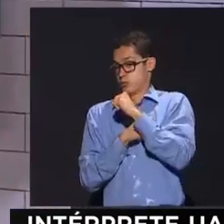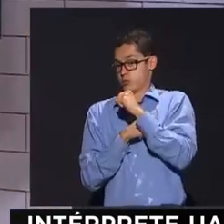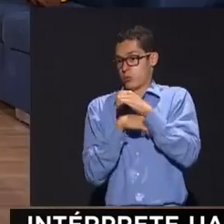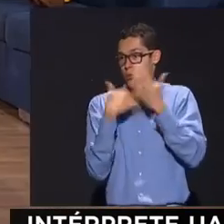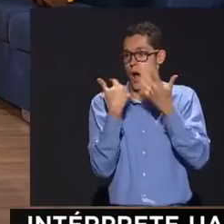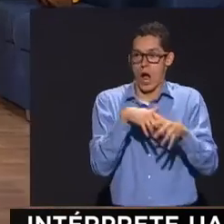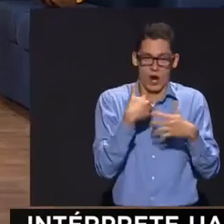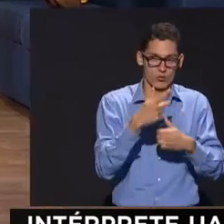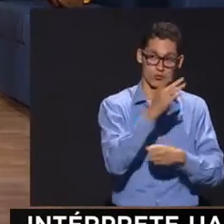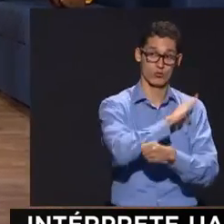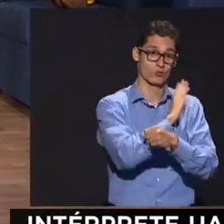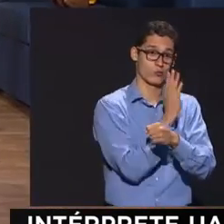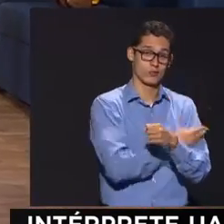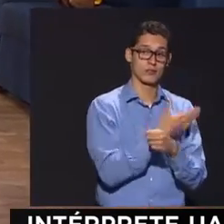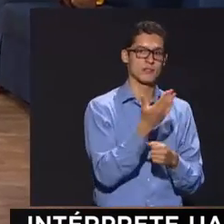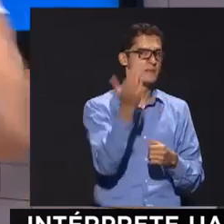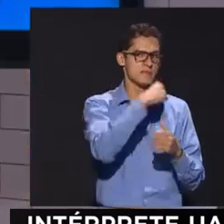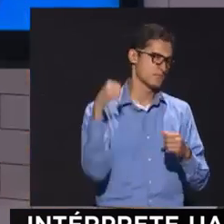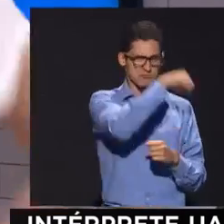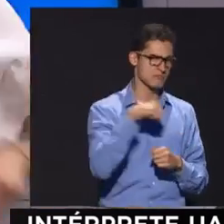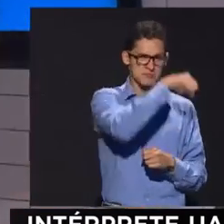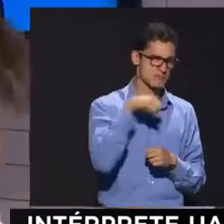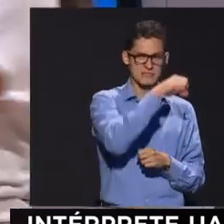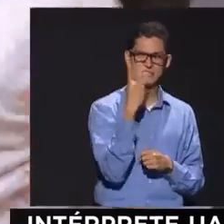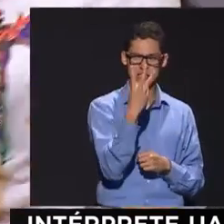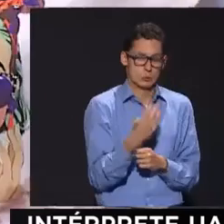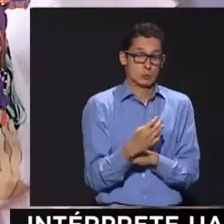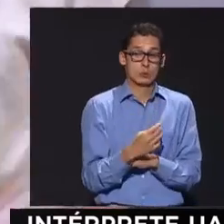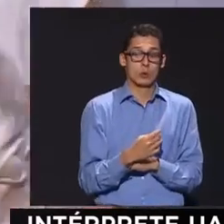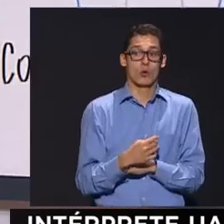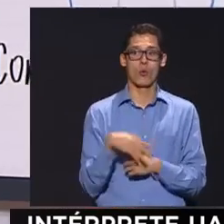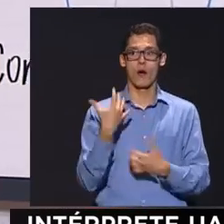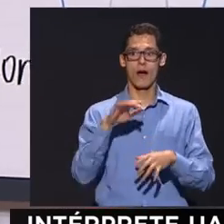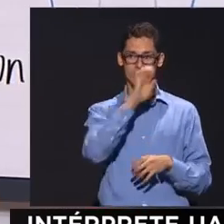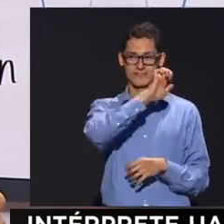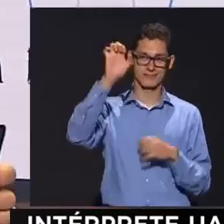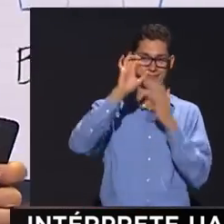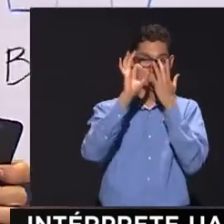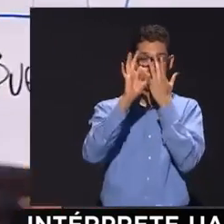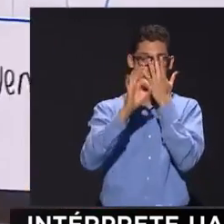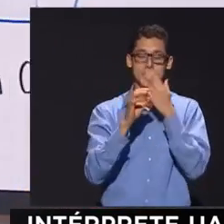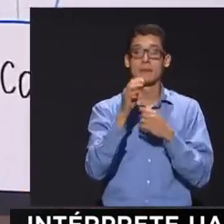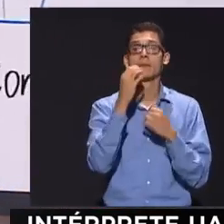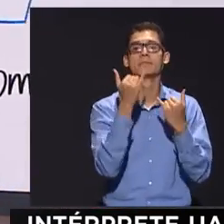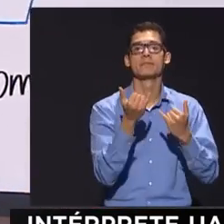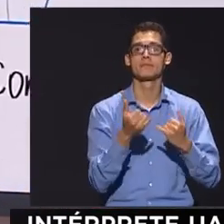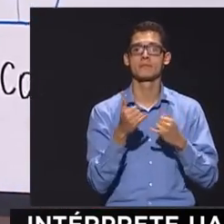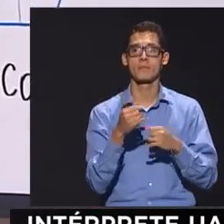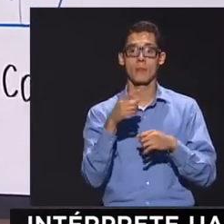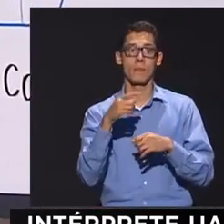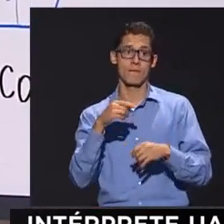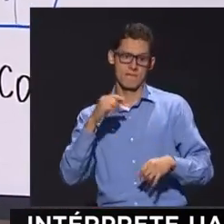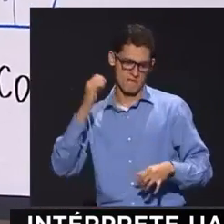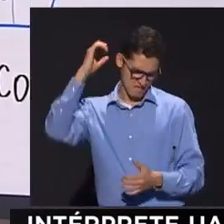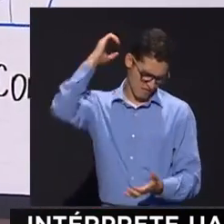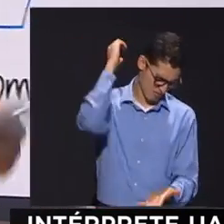instauramos a golpear tres puntos seguidos excelente muy bien ahora vamos a golpear hacia abajo